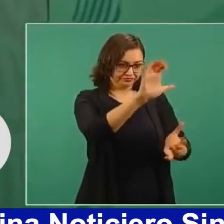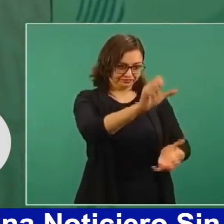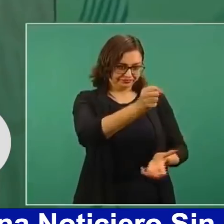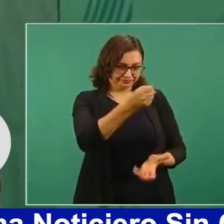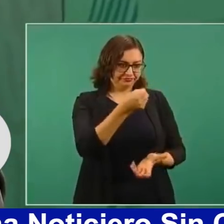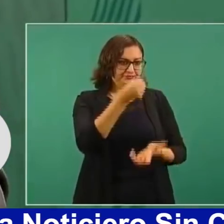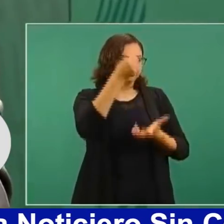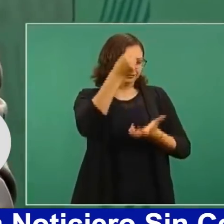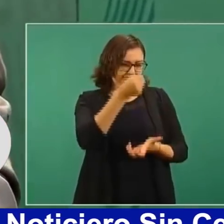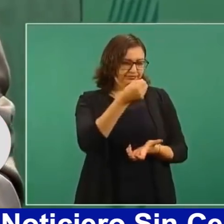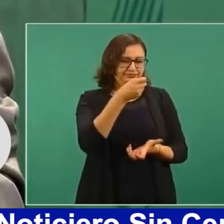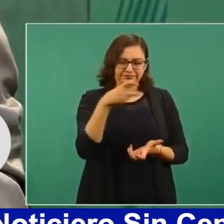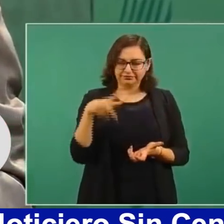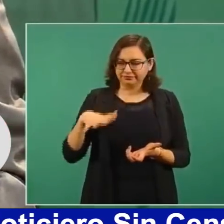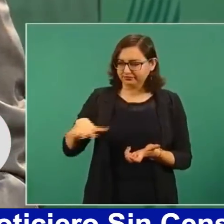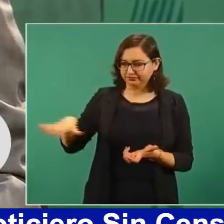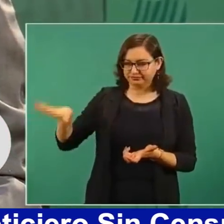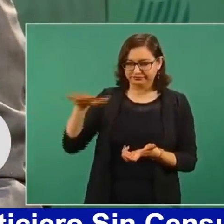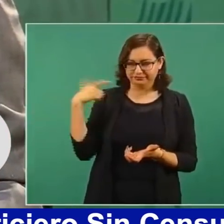para estar enriqueciendo